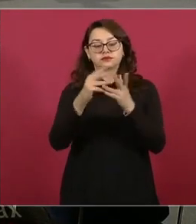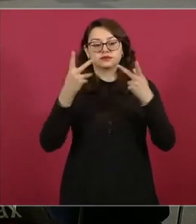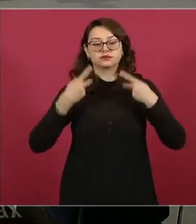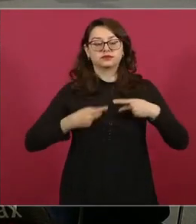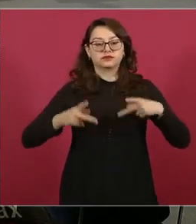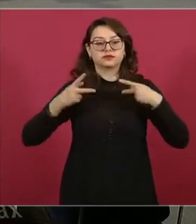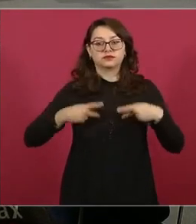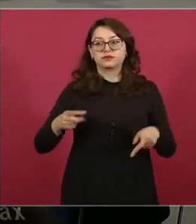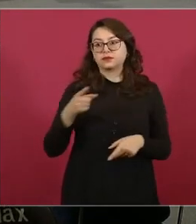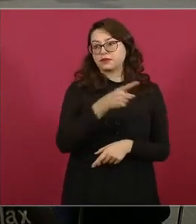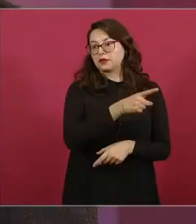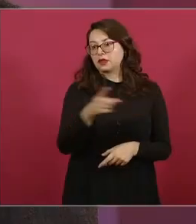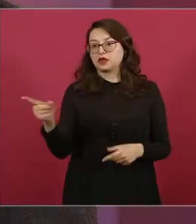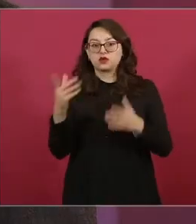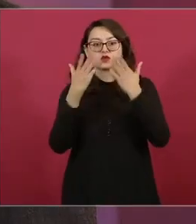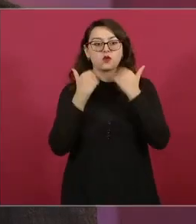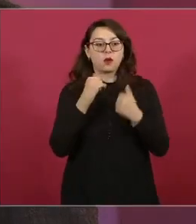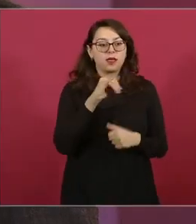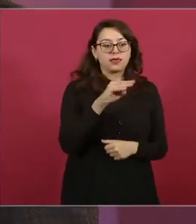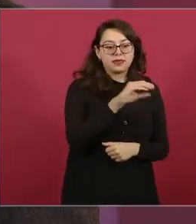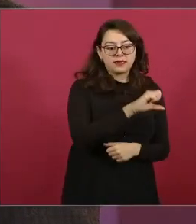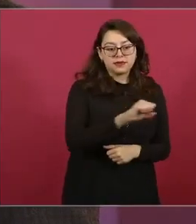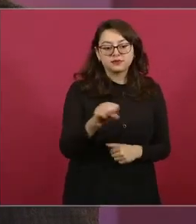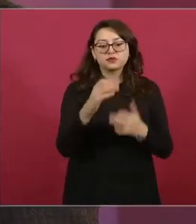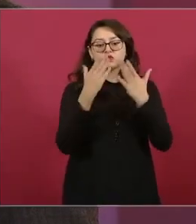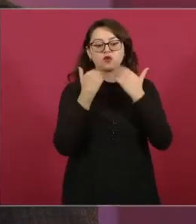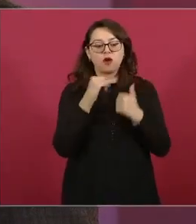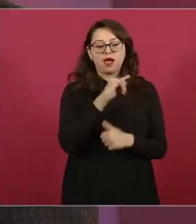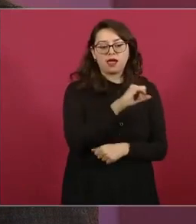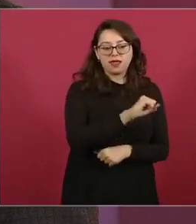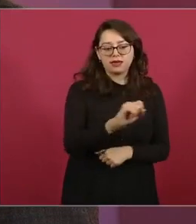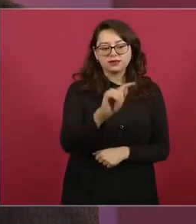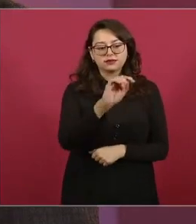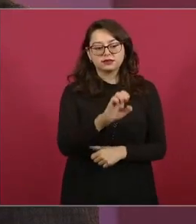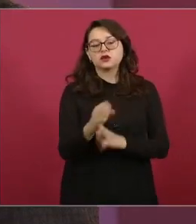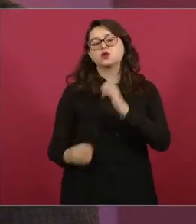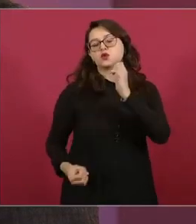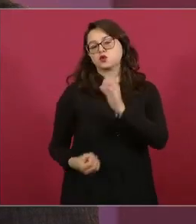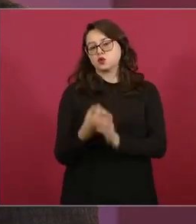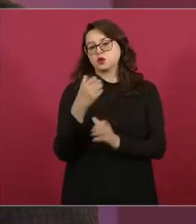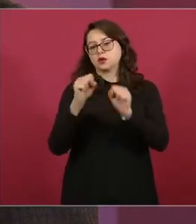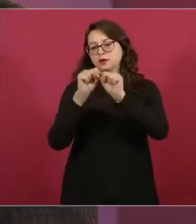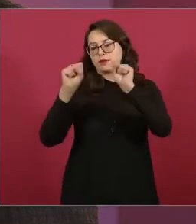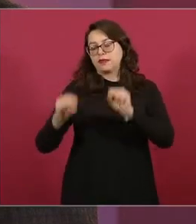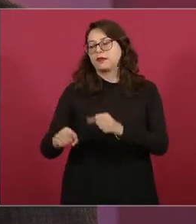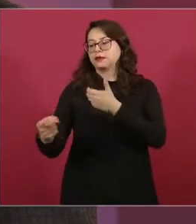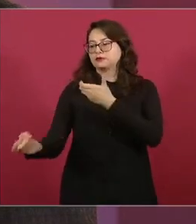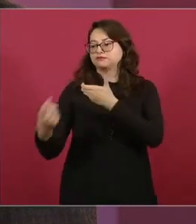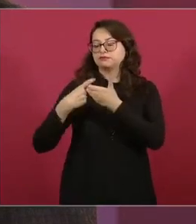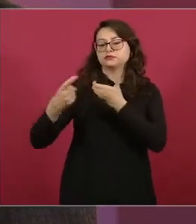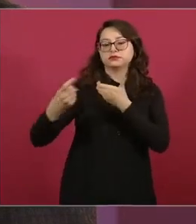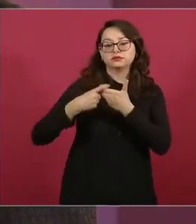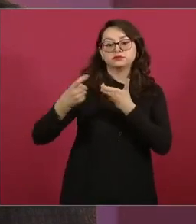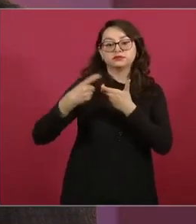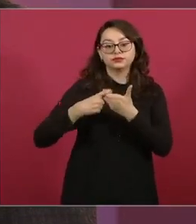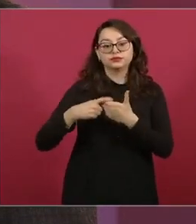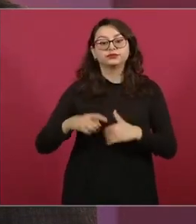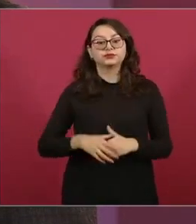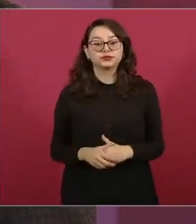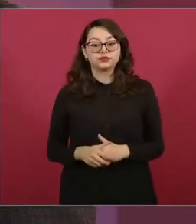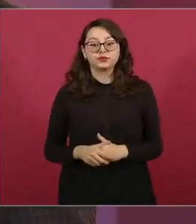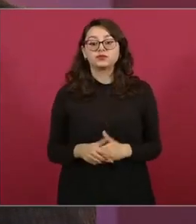social. En particular, el tema que tratará sería la evolución que se tiene en cuanto al abasto